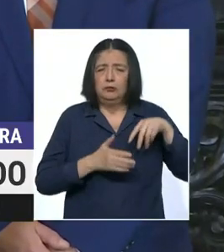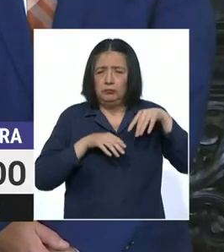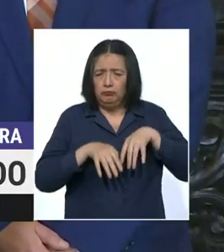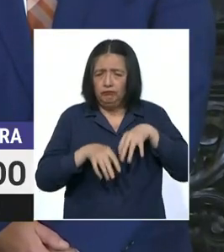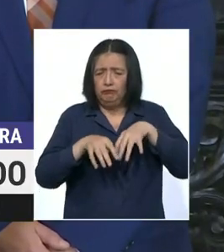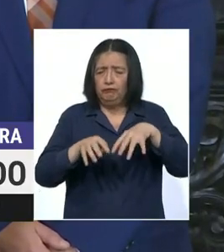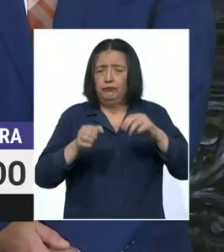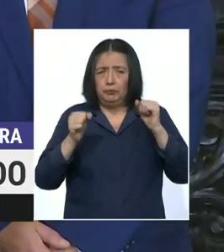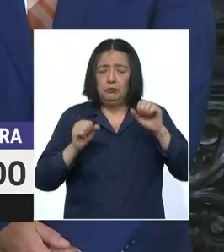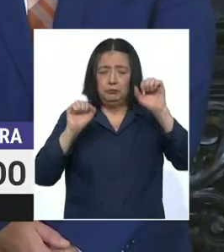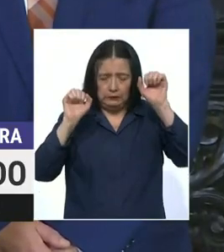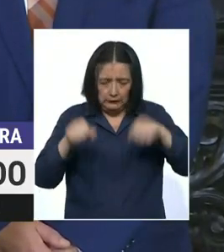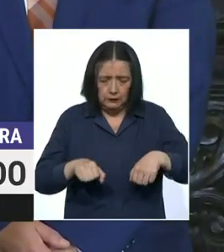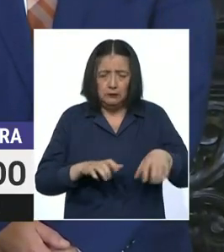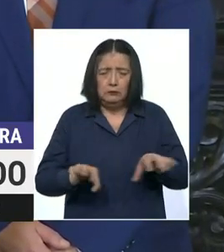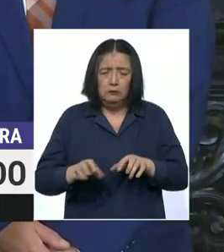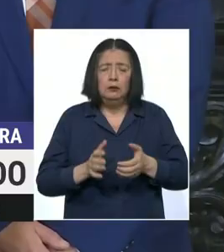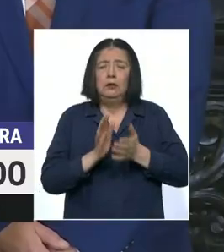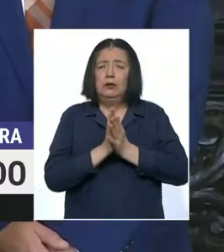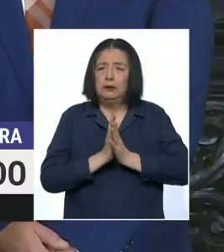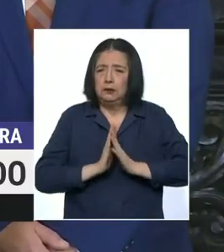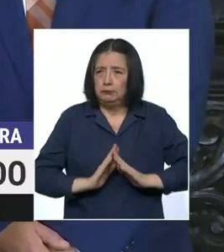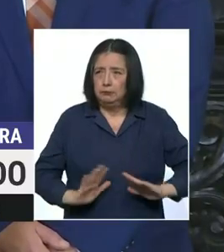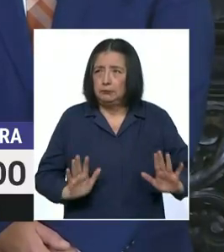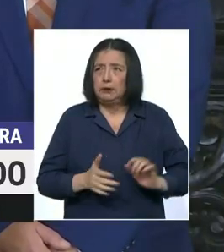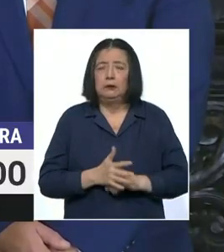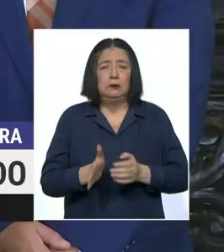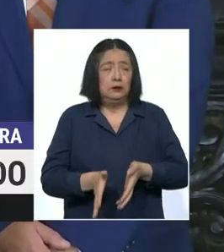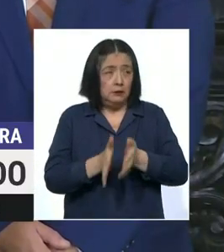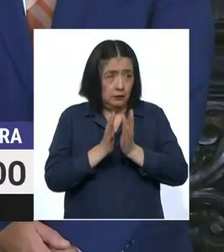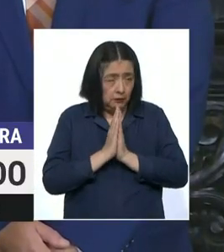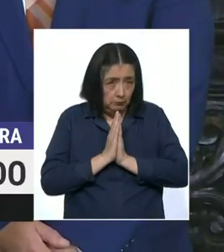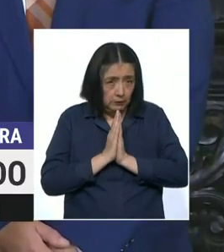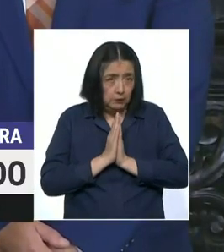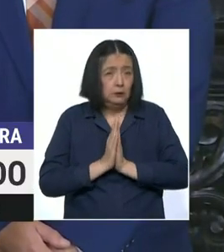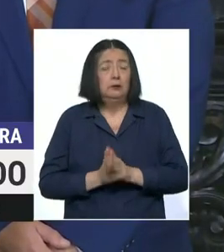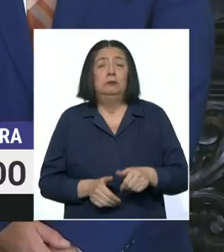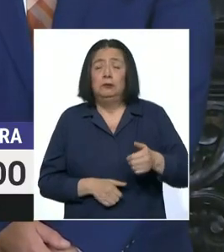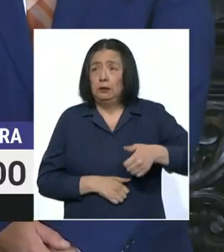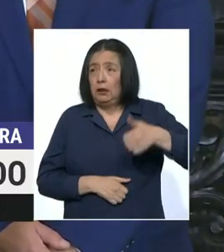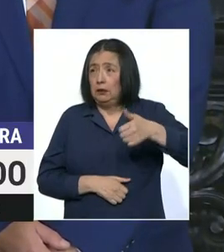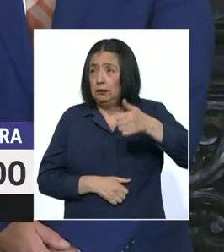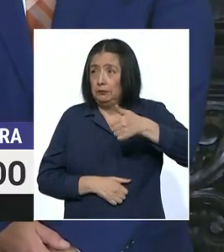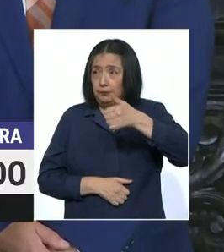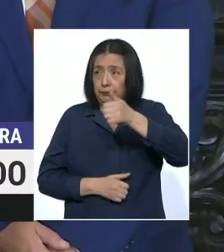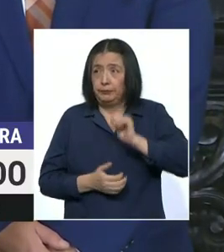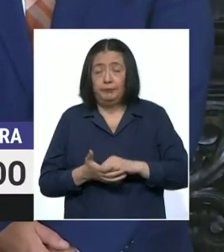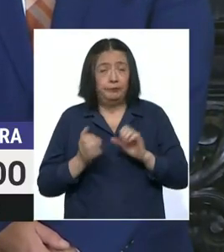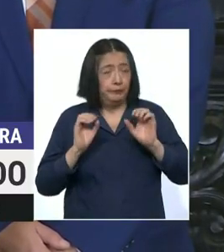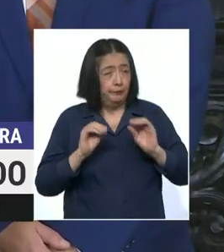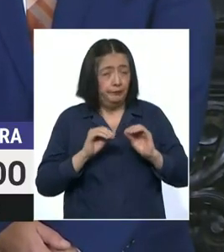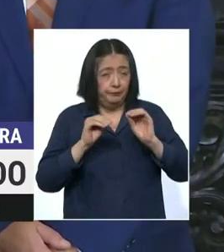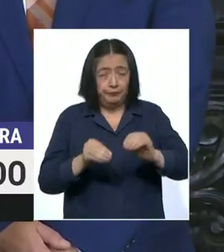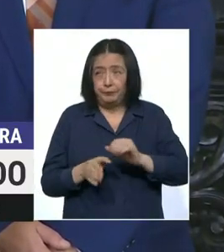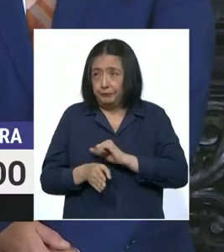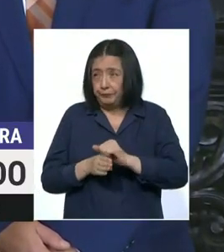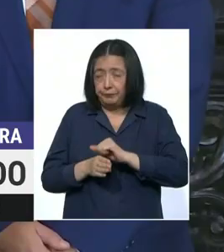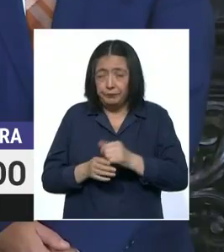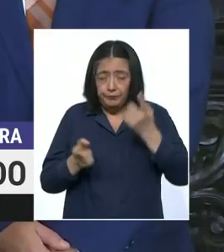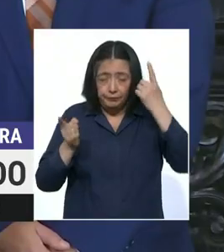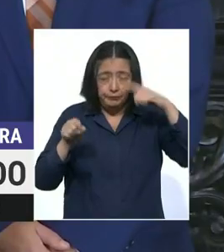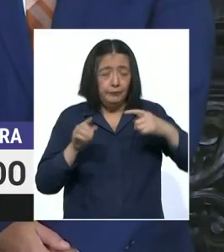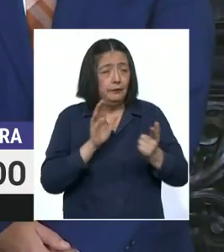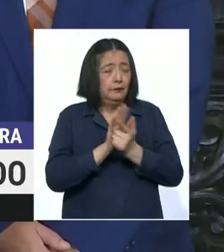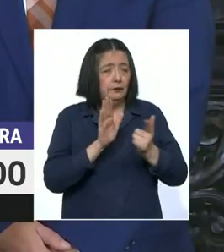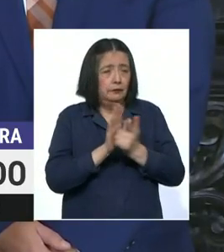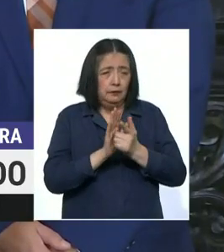protesta, lo hagan de manera pacífica e invocamos a las autoridades a aplicar conforme a ley